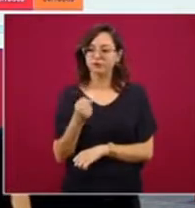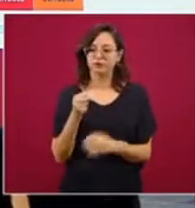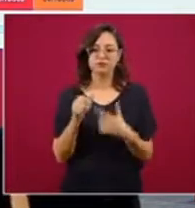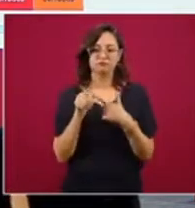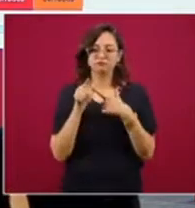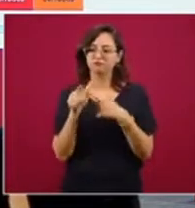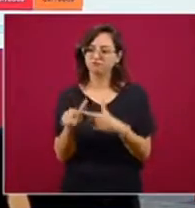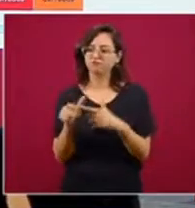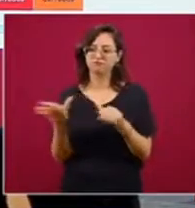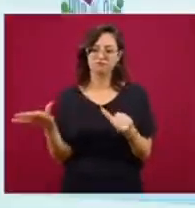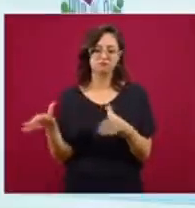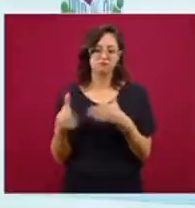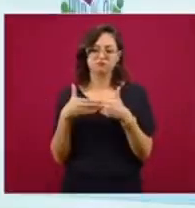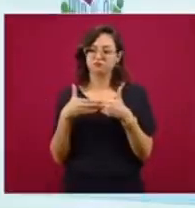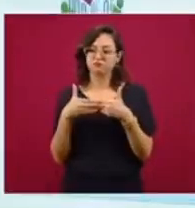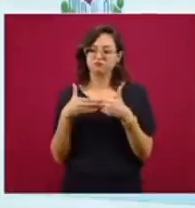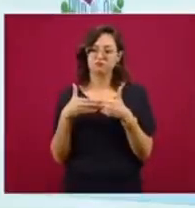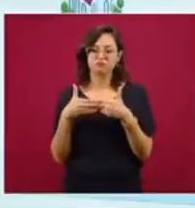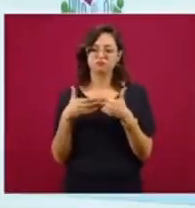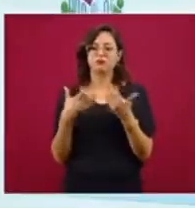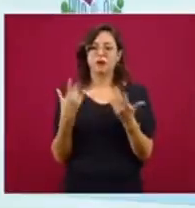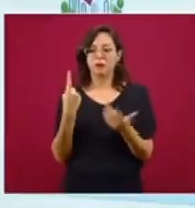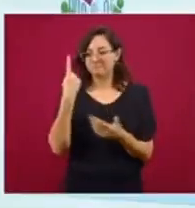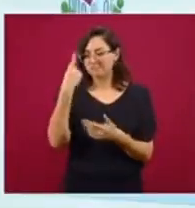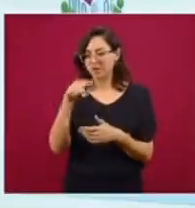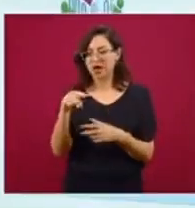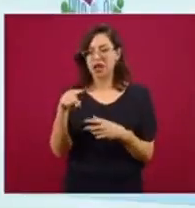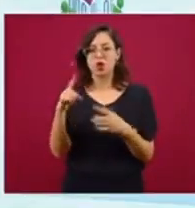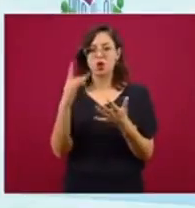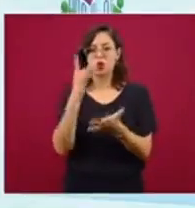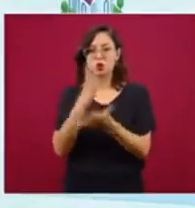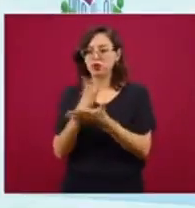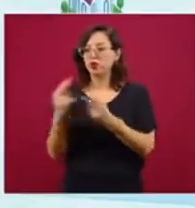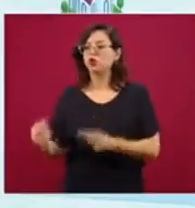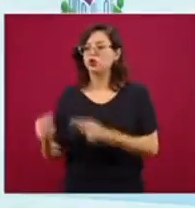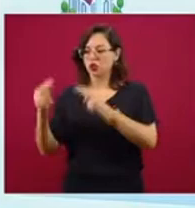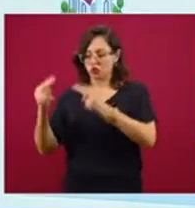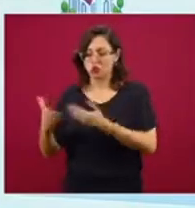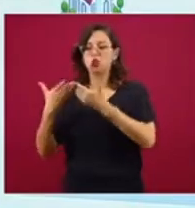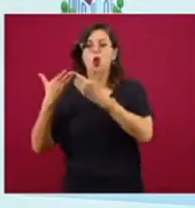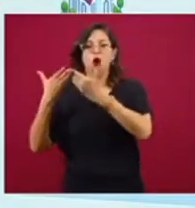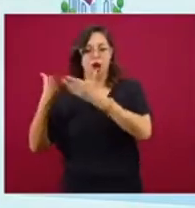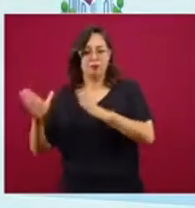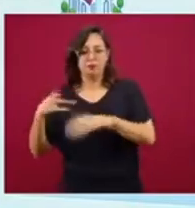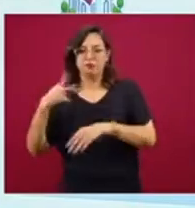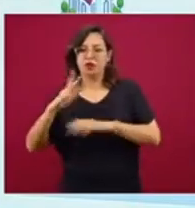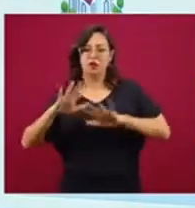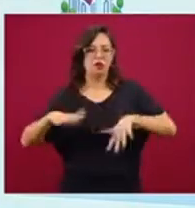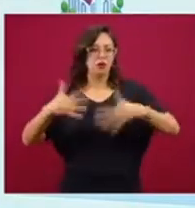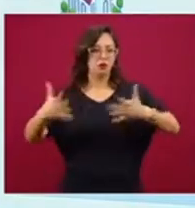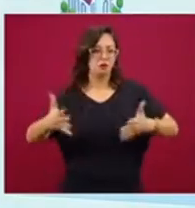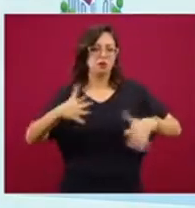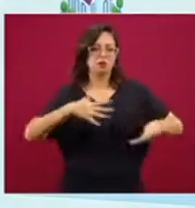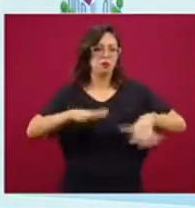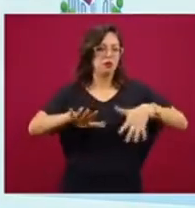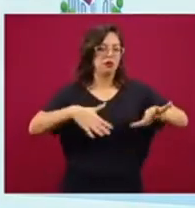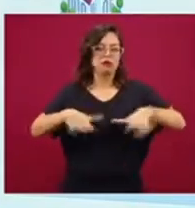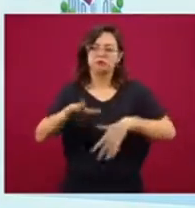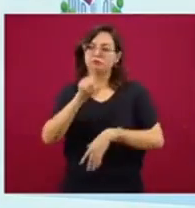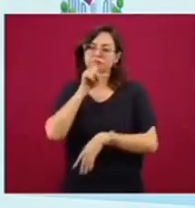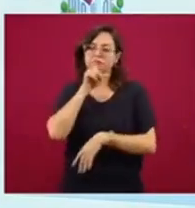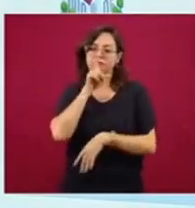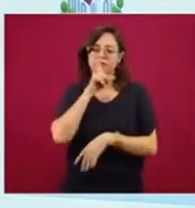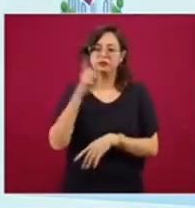mantener cerradas las áreas comunes para poder permitir que los comercios mismos abran. Esto lo está haciendo Sinaloa y